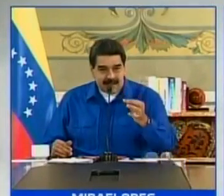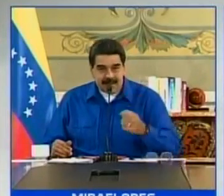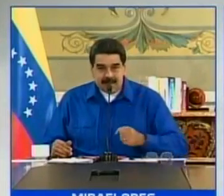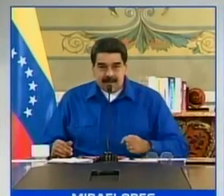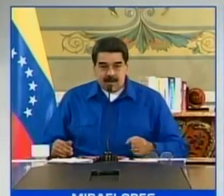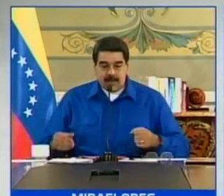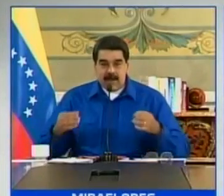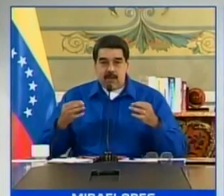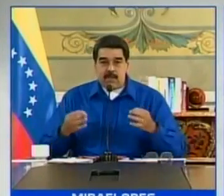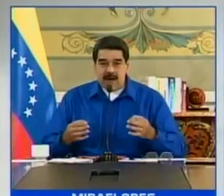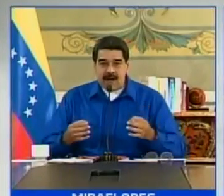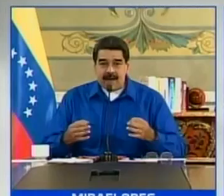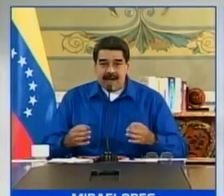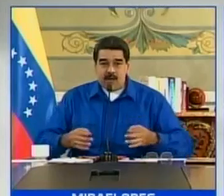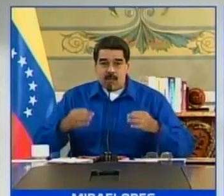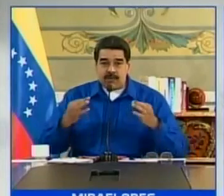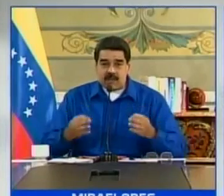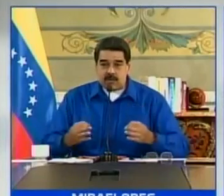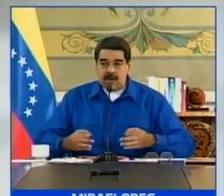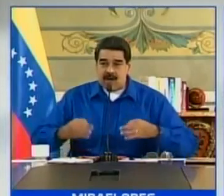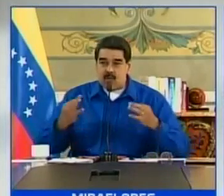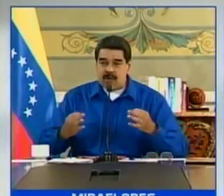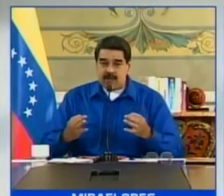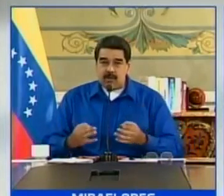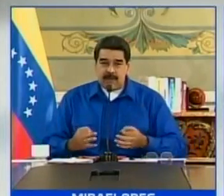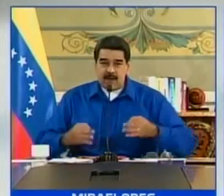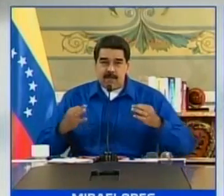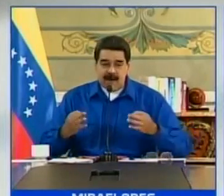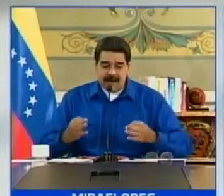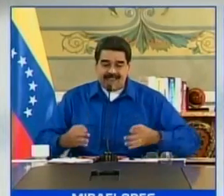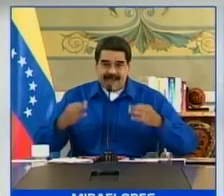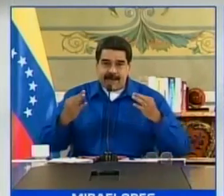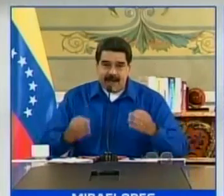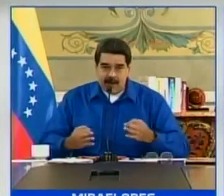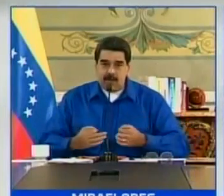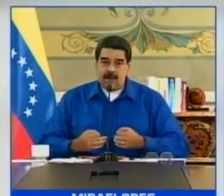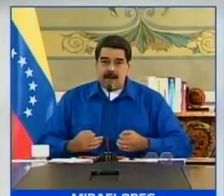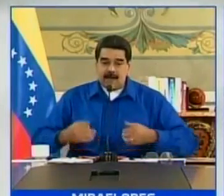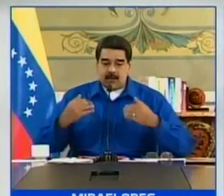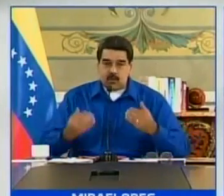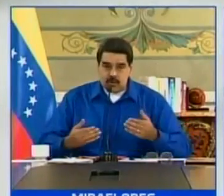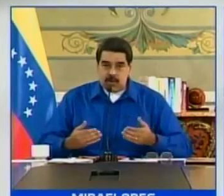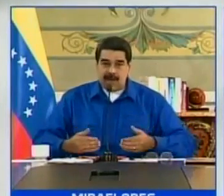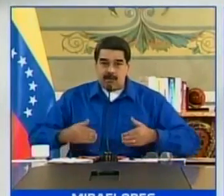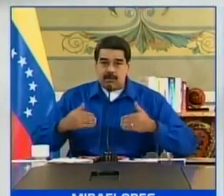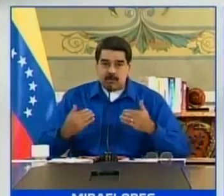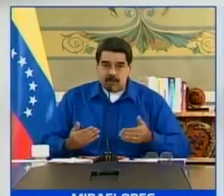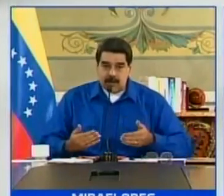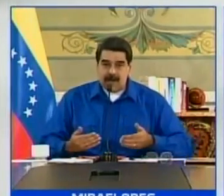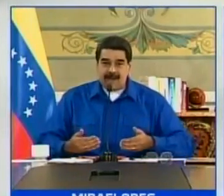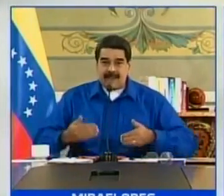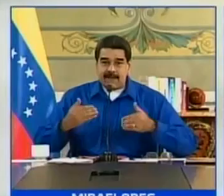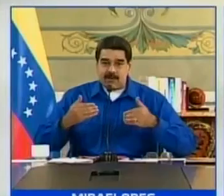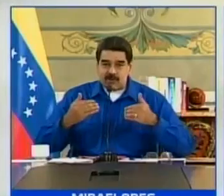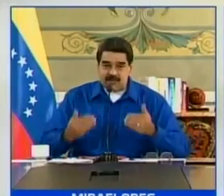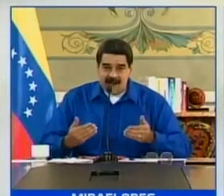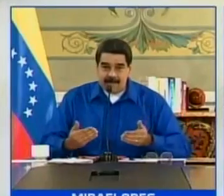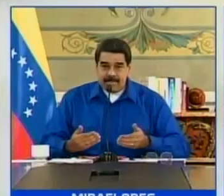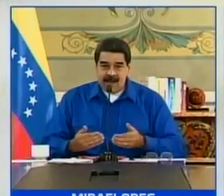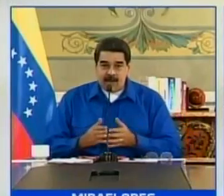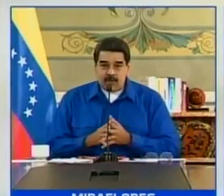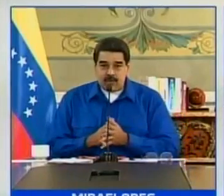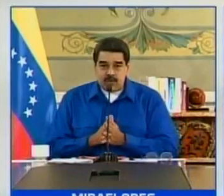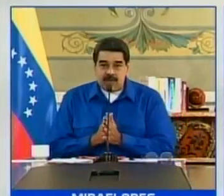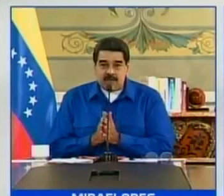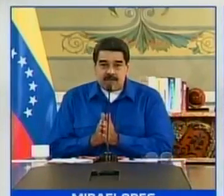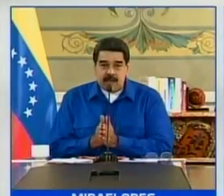jamás. Los voy a convocar a lo bonito, a lo bueno. Los voy a convocar al trabajo, al estudio, a la cultura, al trabajo social,